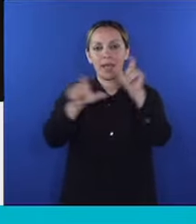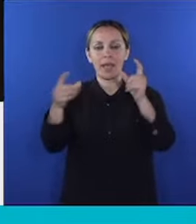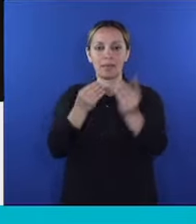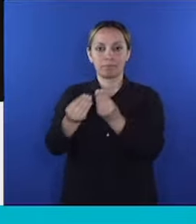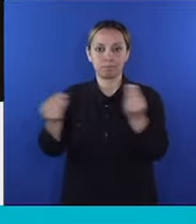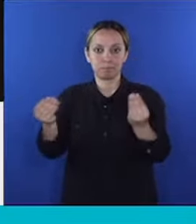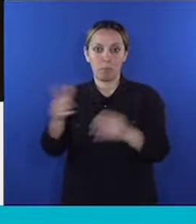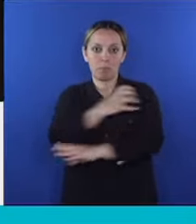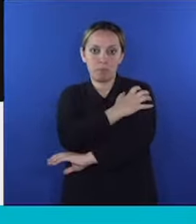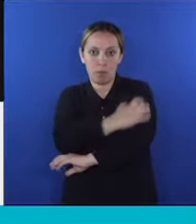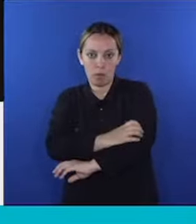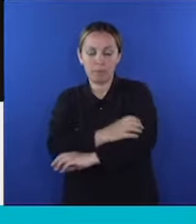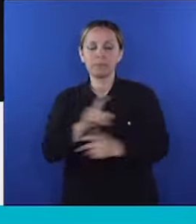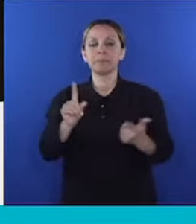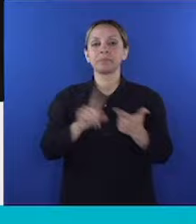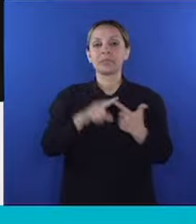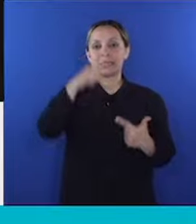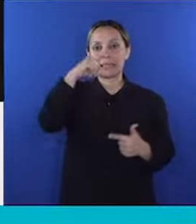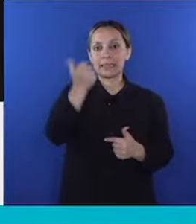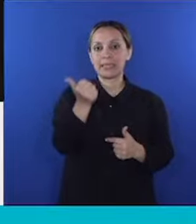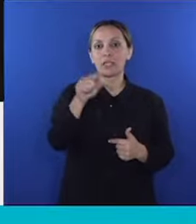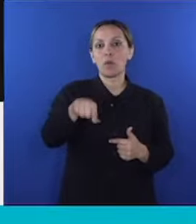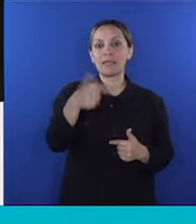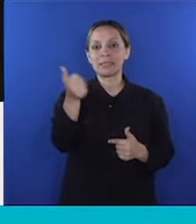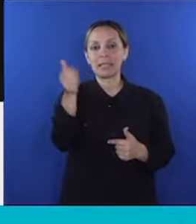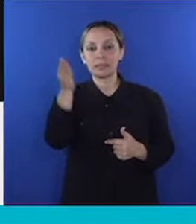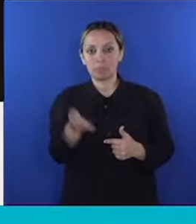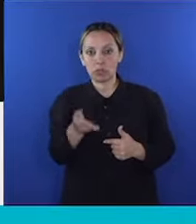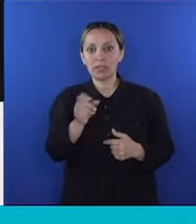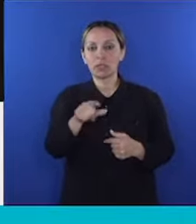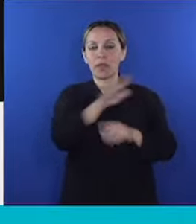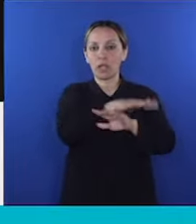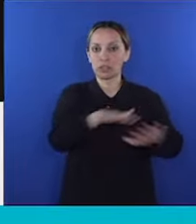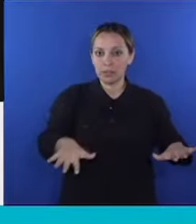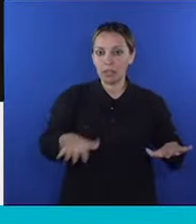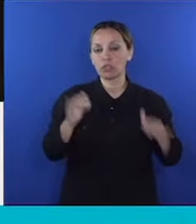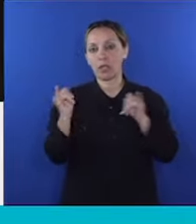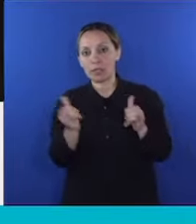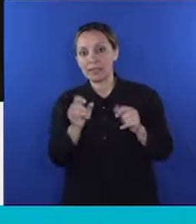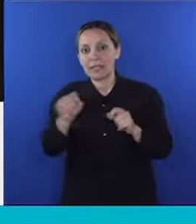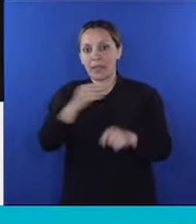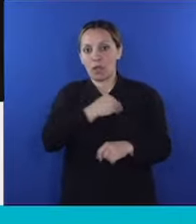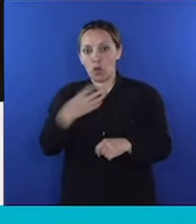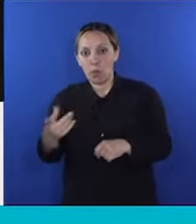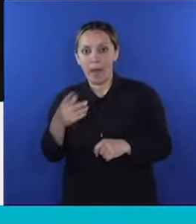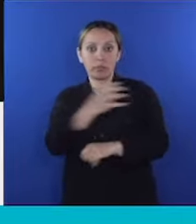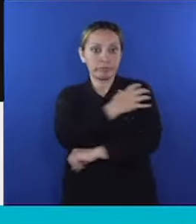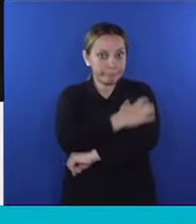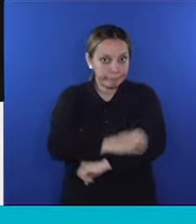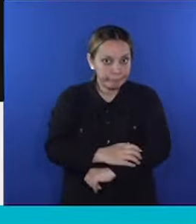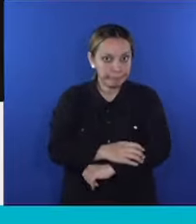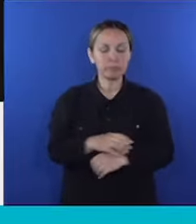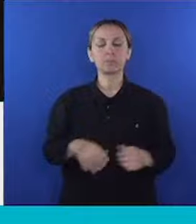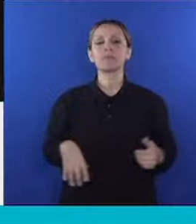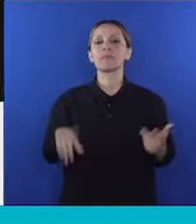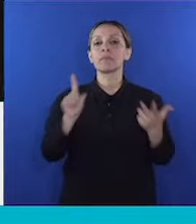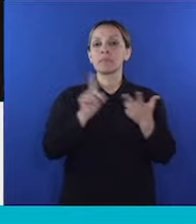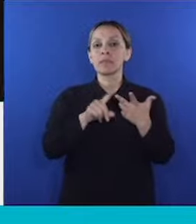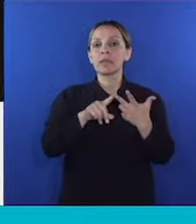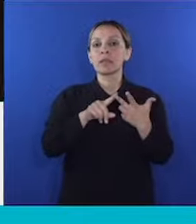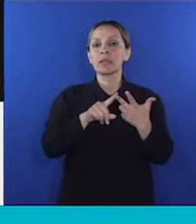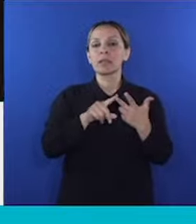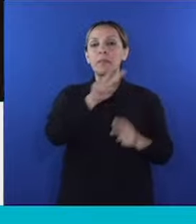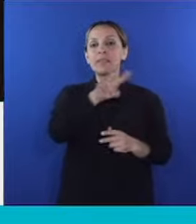Pobre 76,6 de los niños y adolescentes del cor urbano pobre y el más del